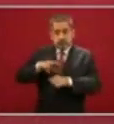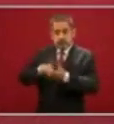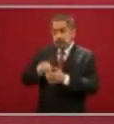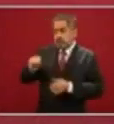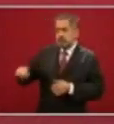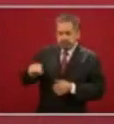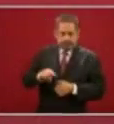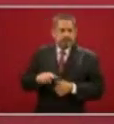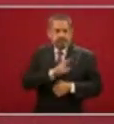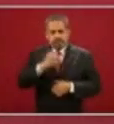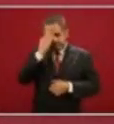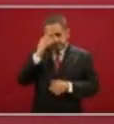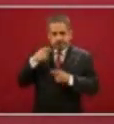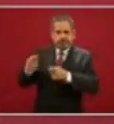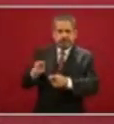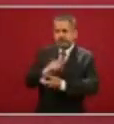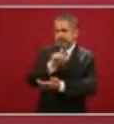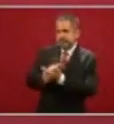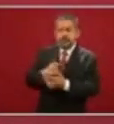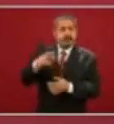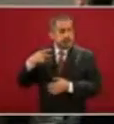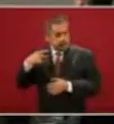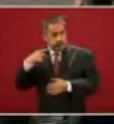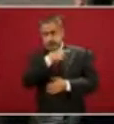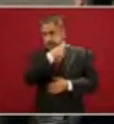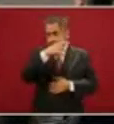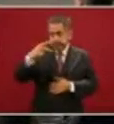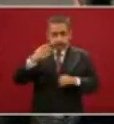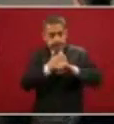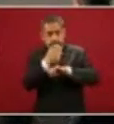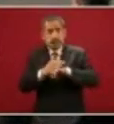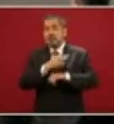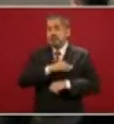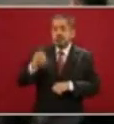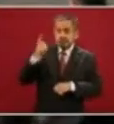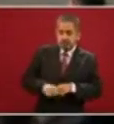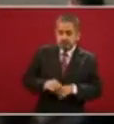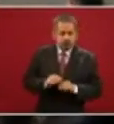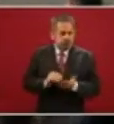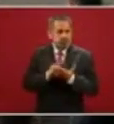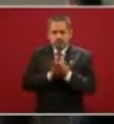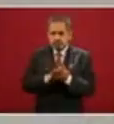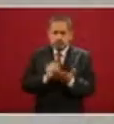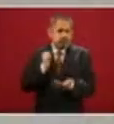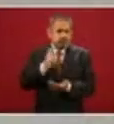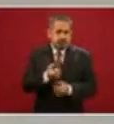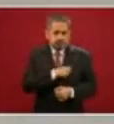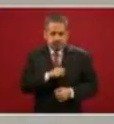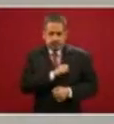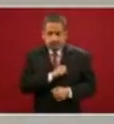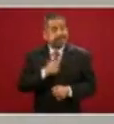son reconocidos por la Ley General de Salud como autoridades sanitarias y pusieron de consenso la disposición de